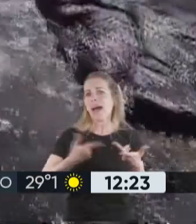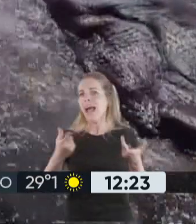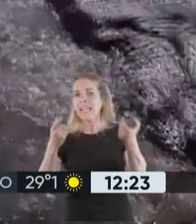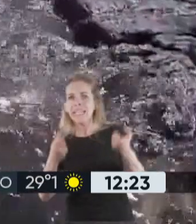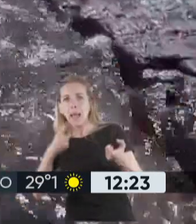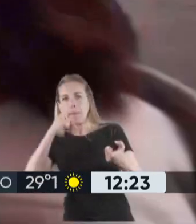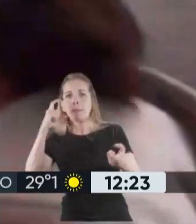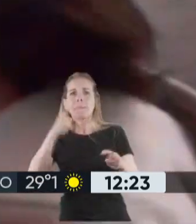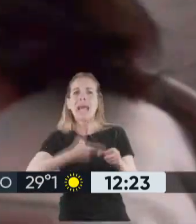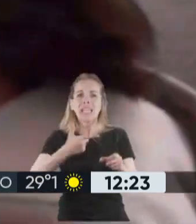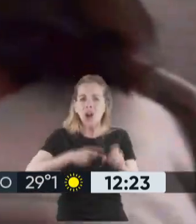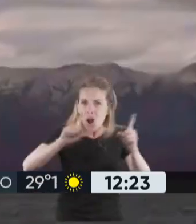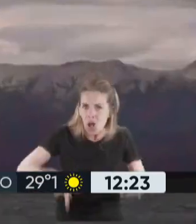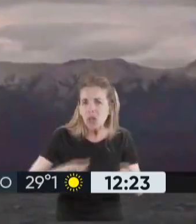petróleo.